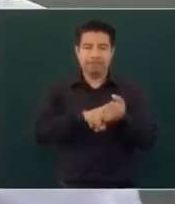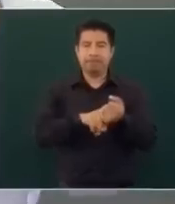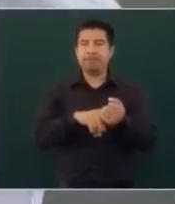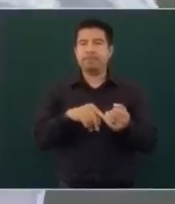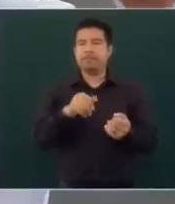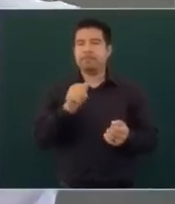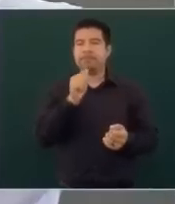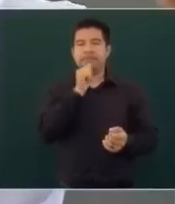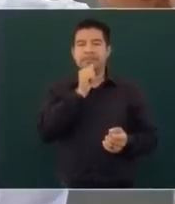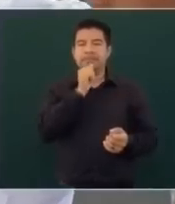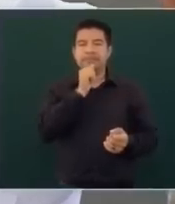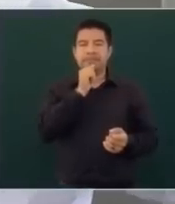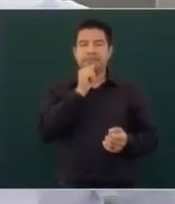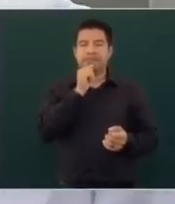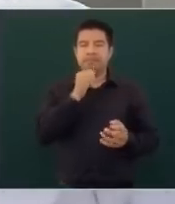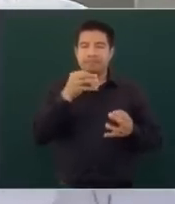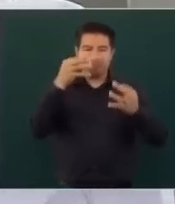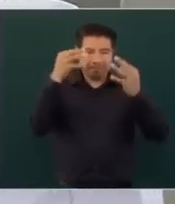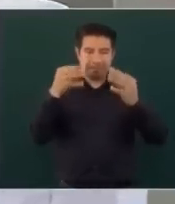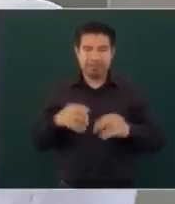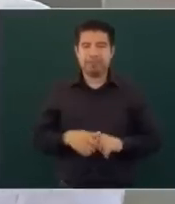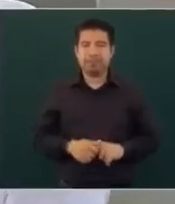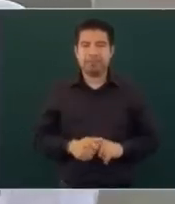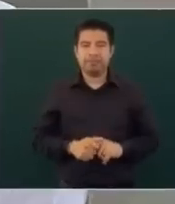Y lo mismo sucede con los